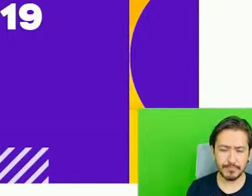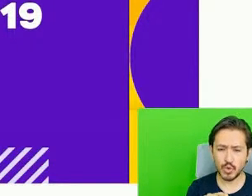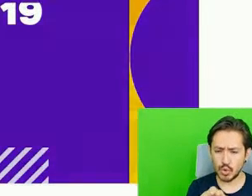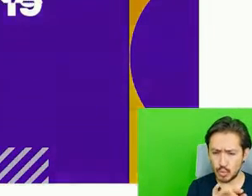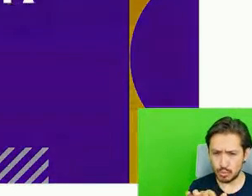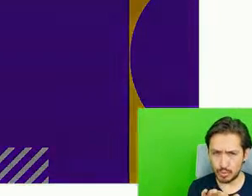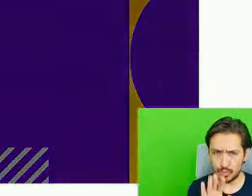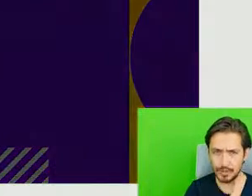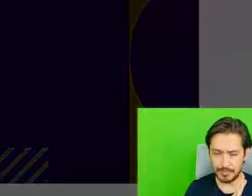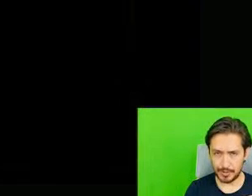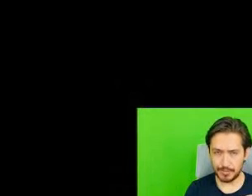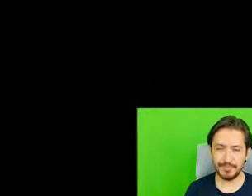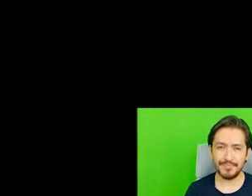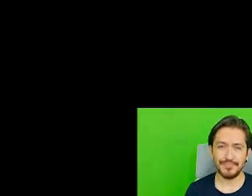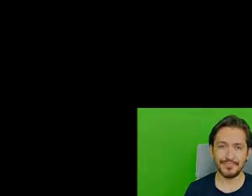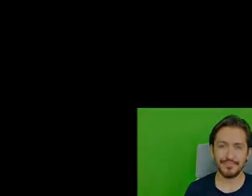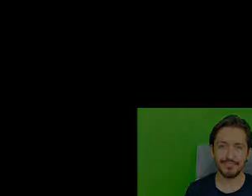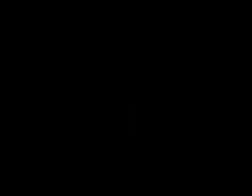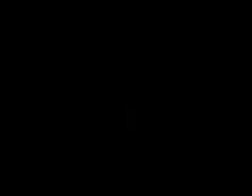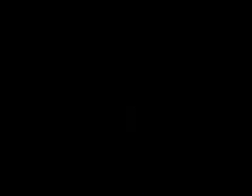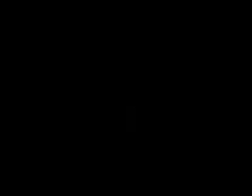en español.